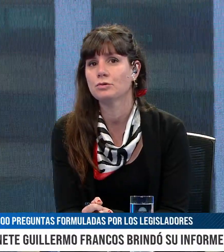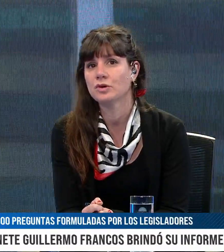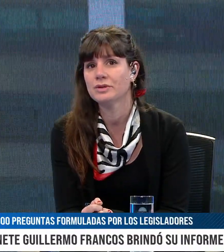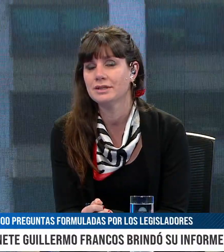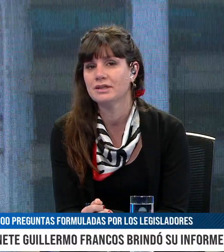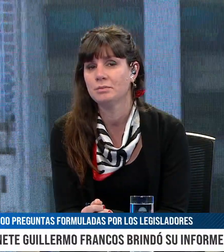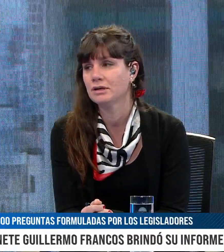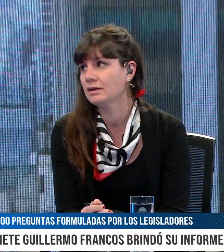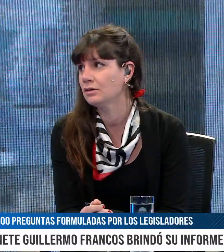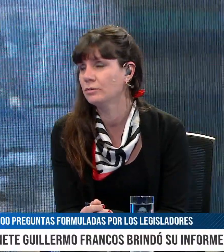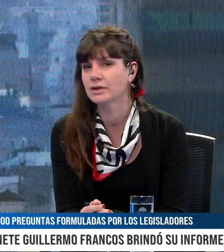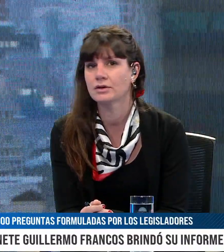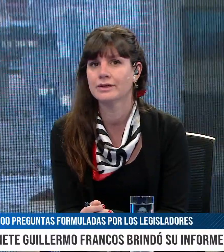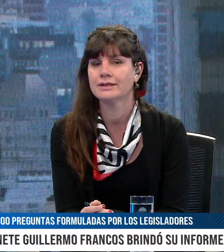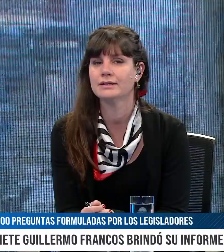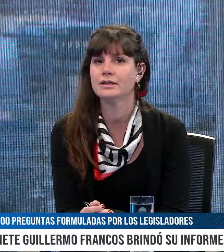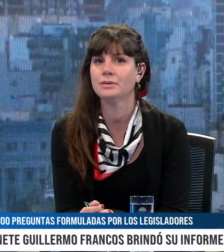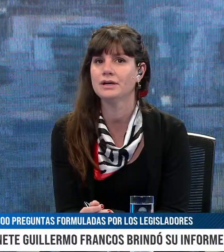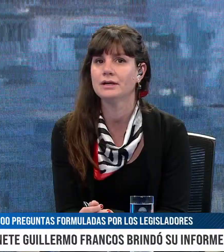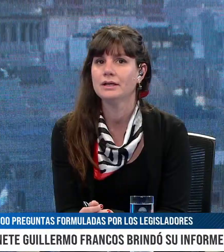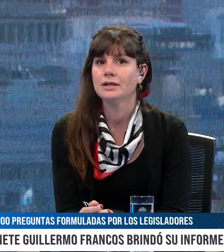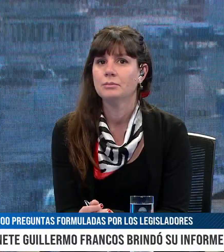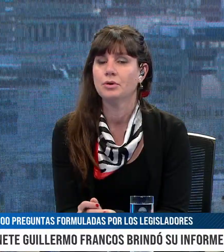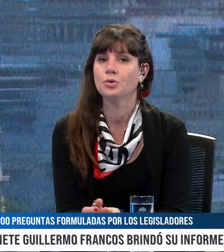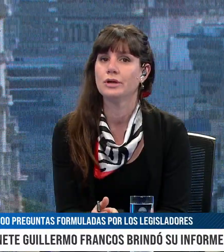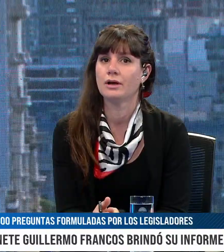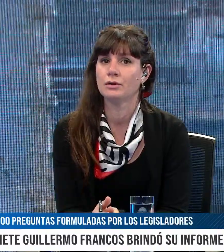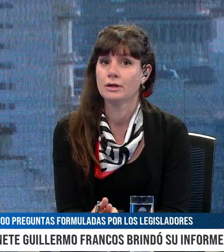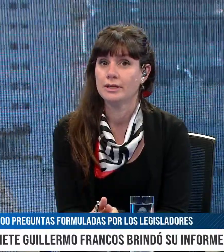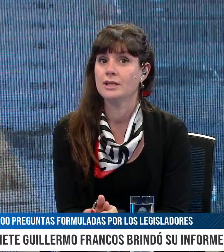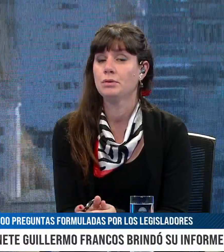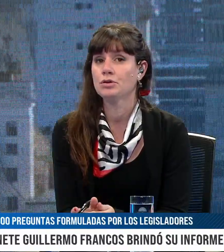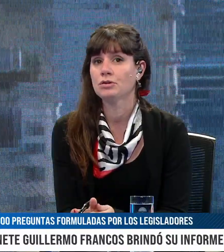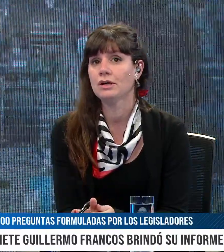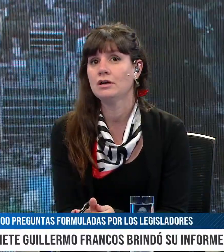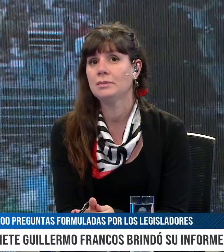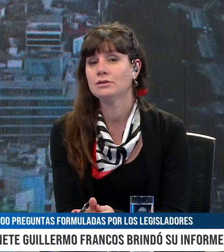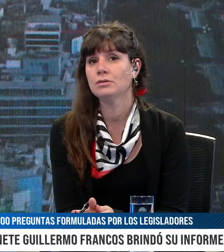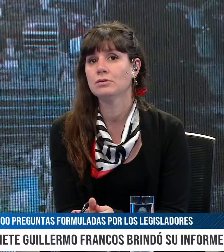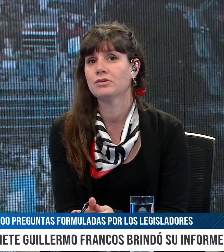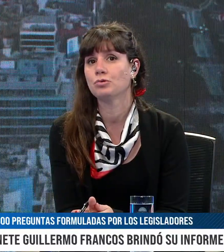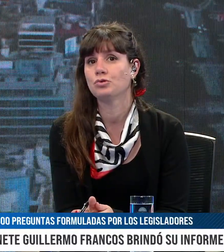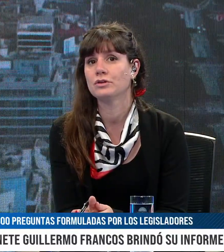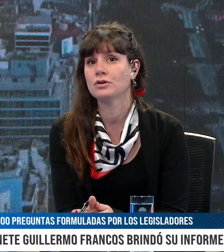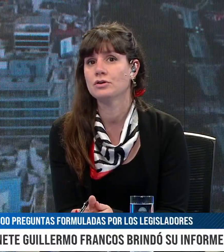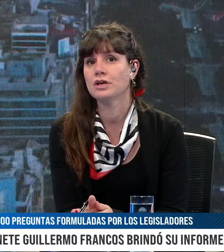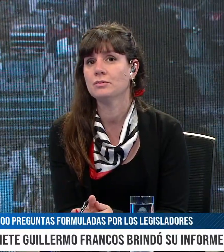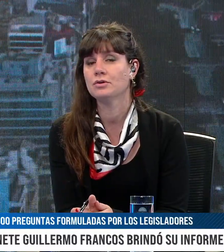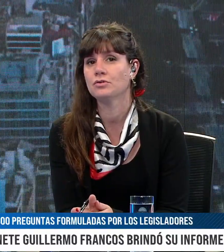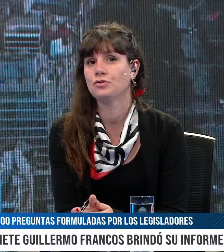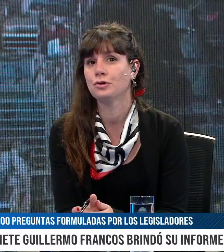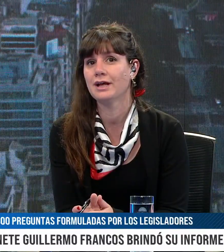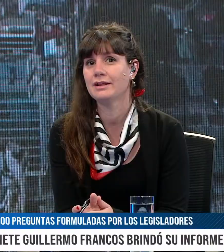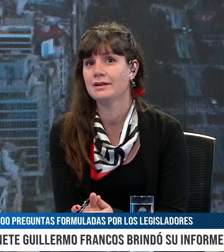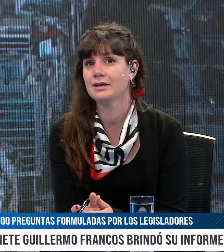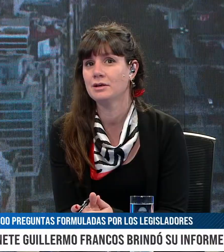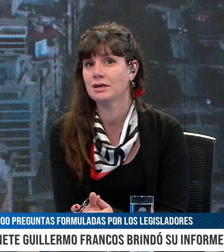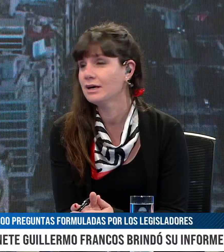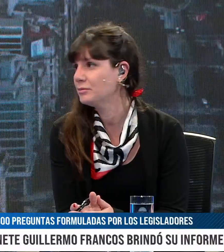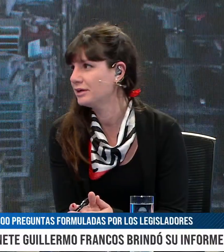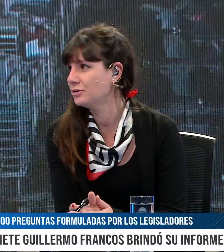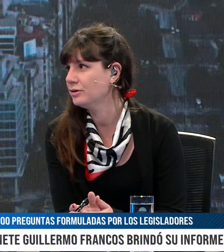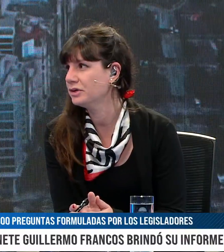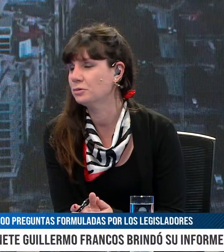intentando nuevamente despegar al gobierno de este tema, por un lado. Y por otro lado, Pato, lo que sucedió, digamos, fuera